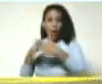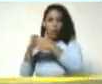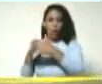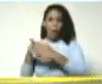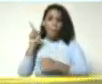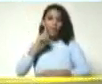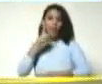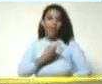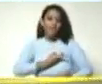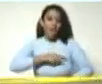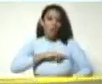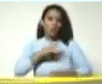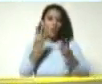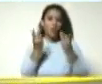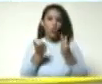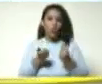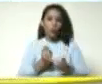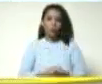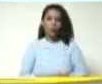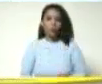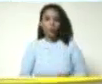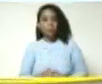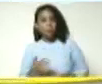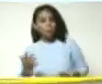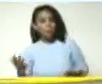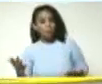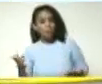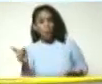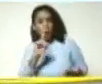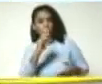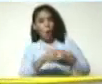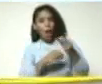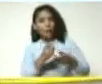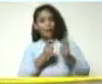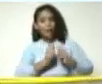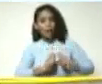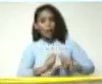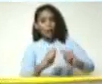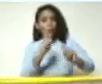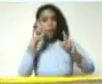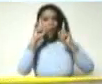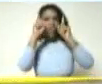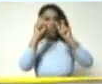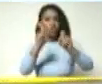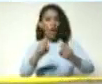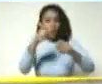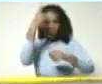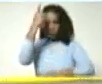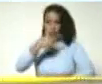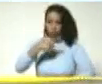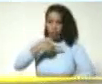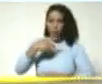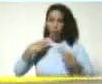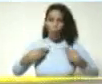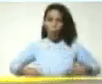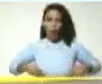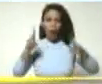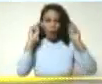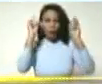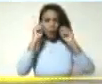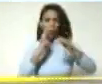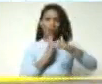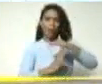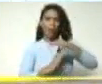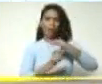mentir sobre la cifra a no dando un tratamiento profesional serio humano al tema de los